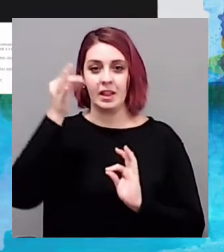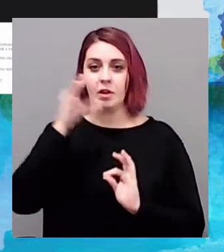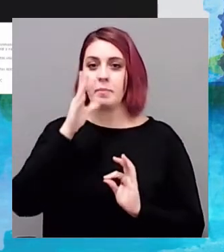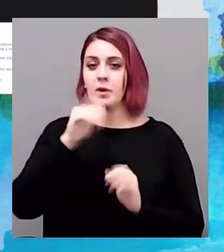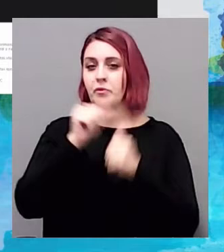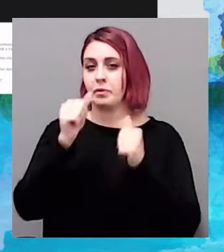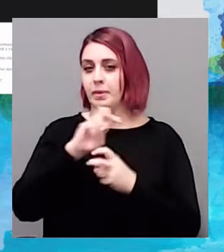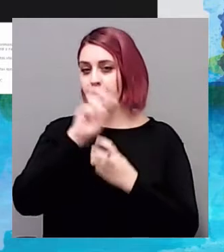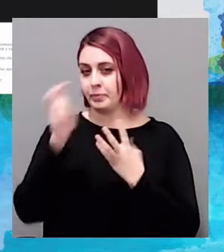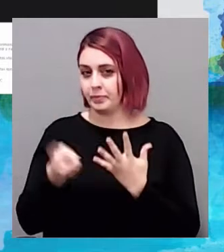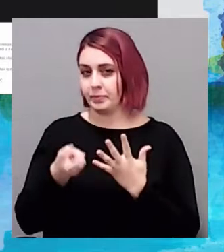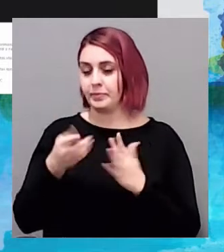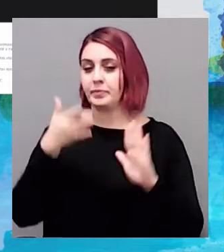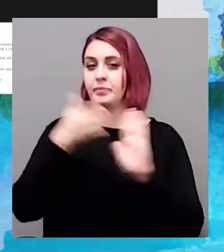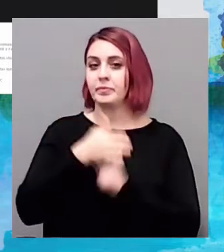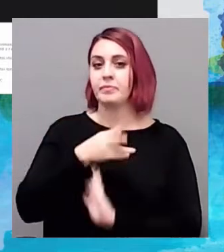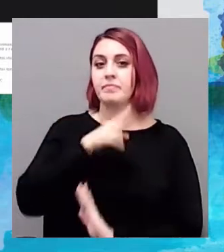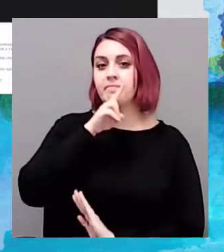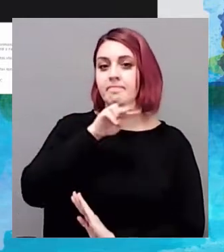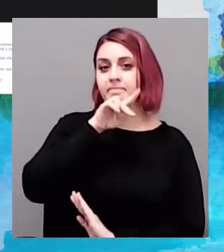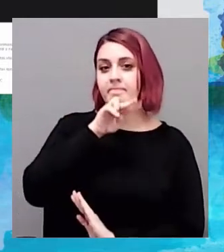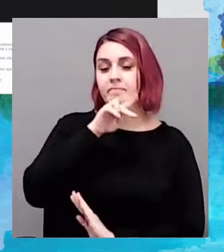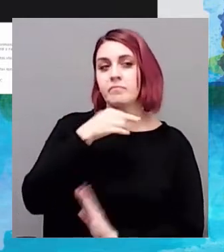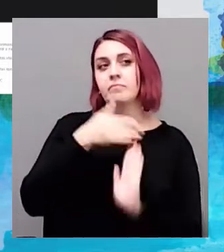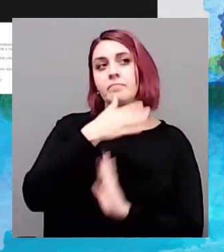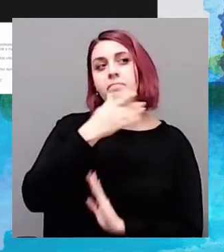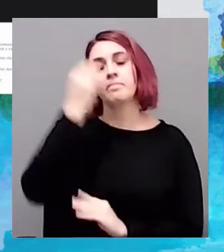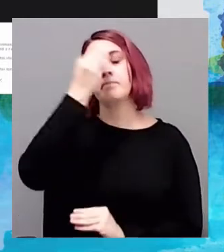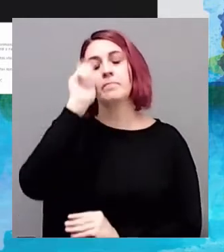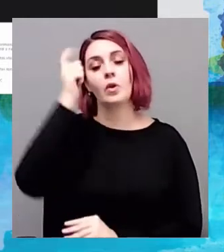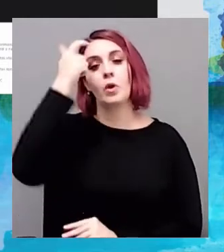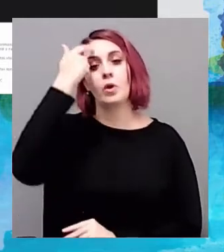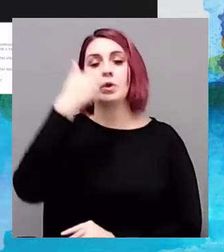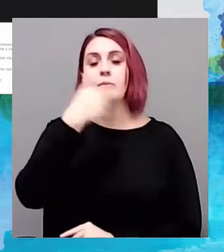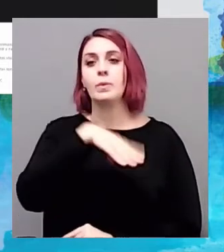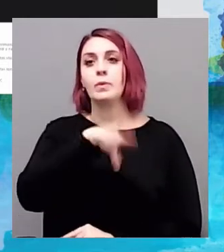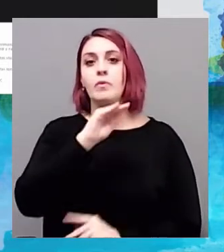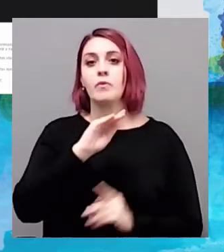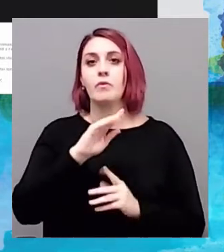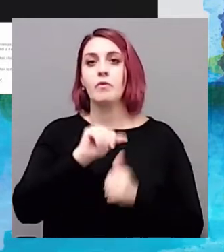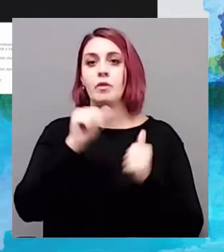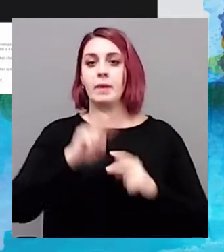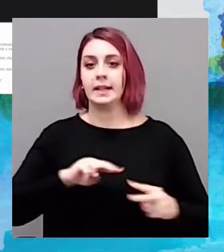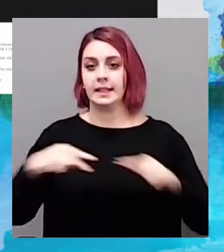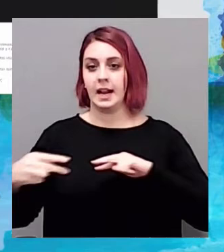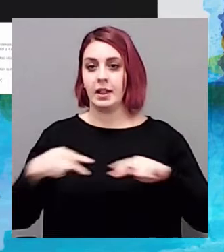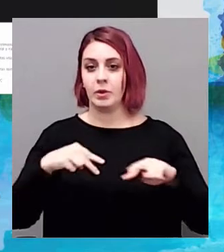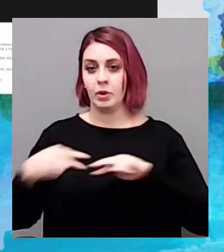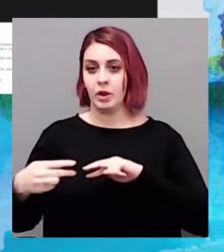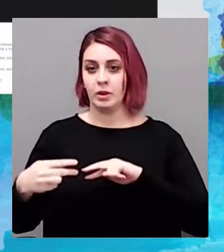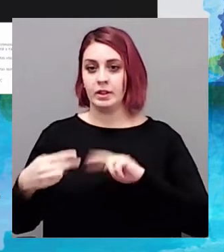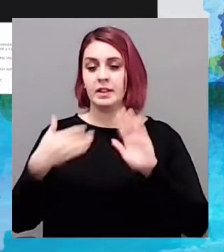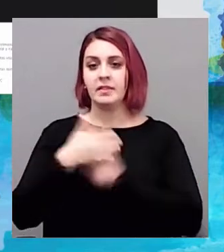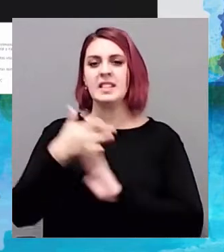La descripción verbal la entendemos como una forma de traducción que es intersemiótica, es decir,